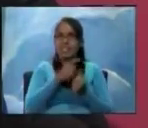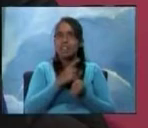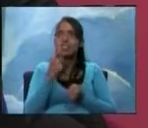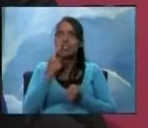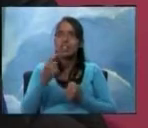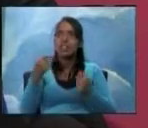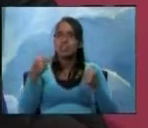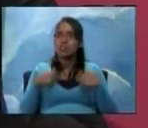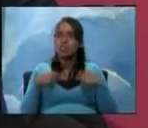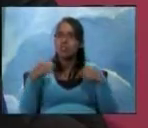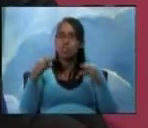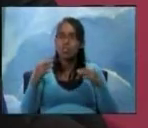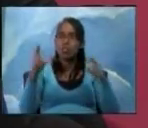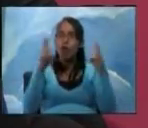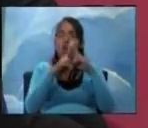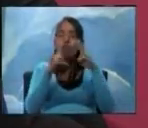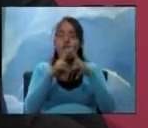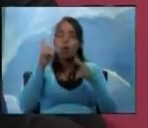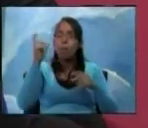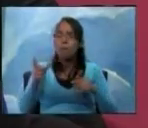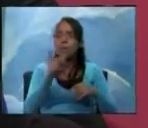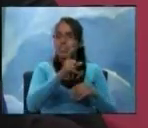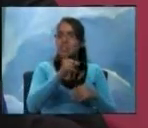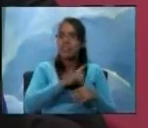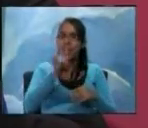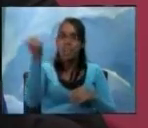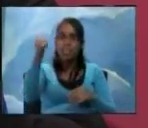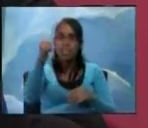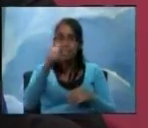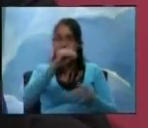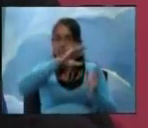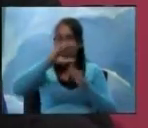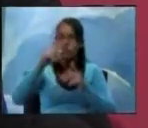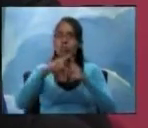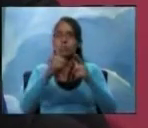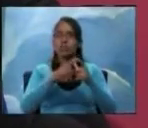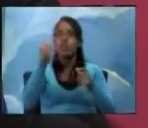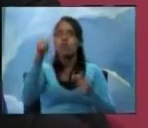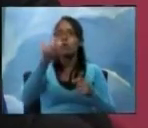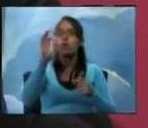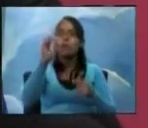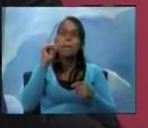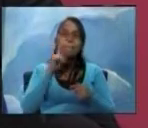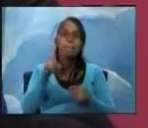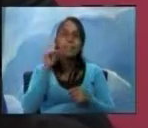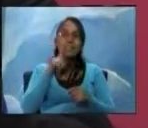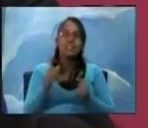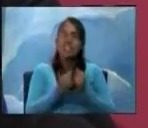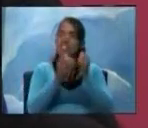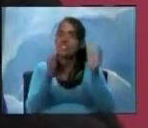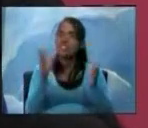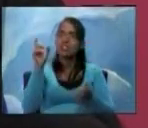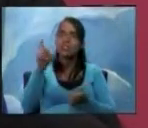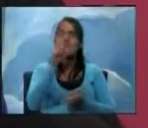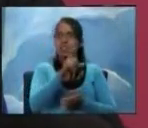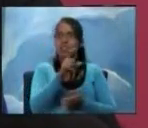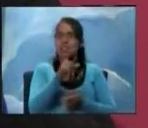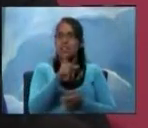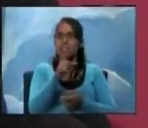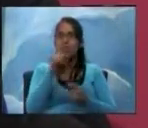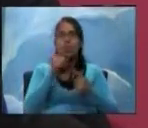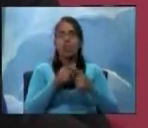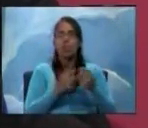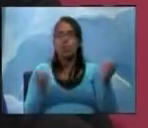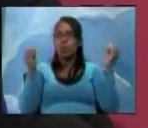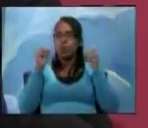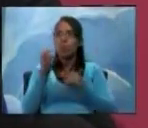yo en particular conozco personas que de 10, 9 son mentiras y a veces dicen mentiras sin necesidad. Le voy a poner un